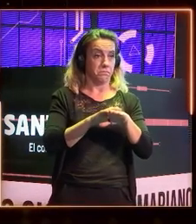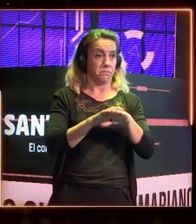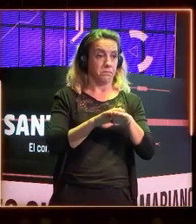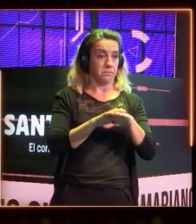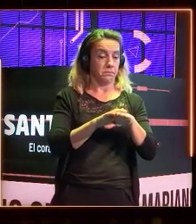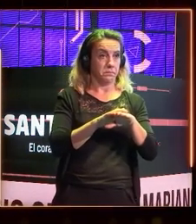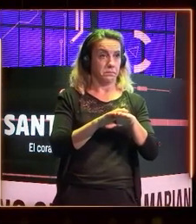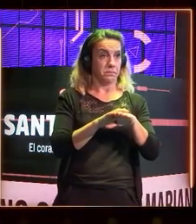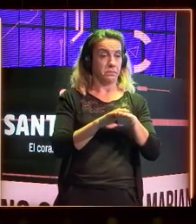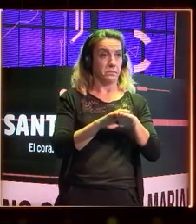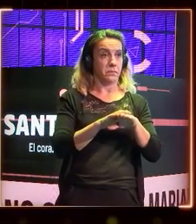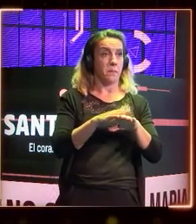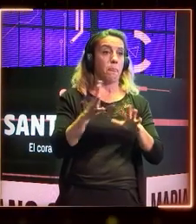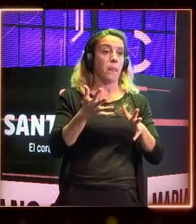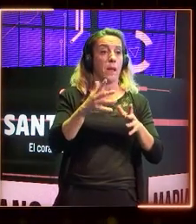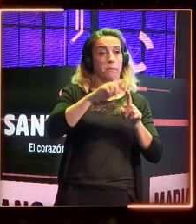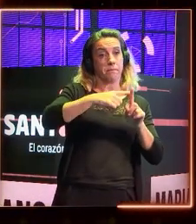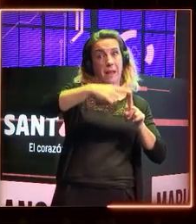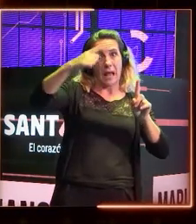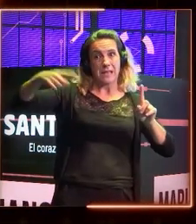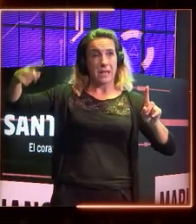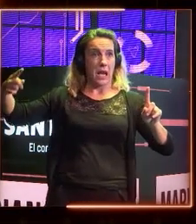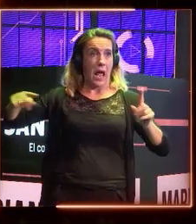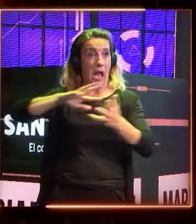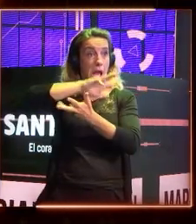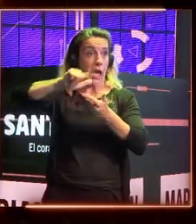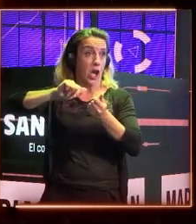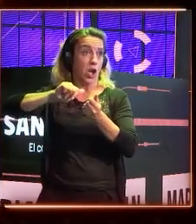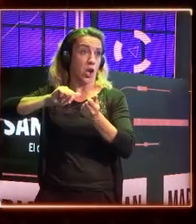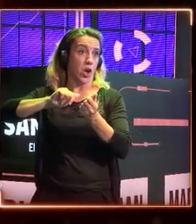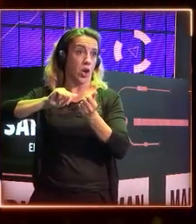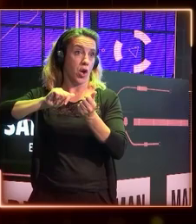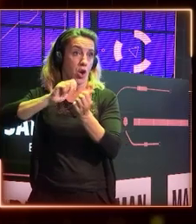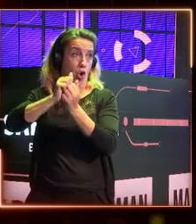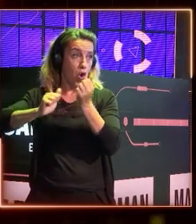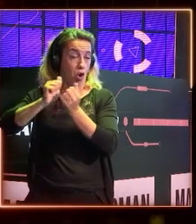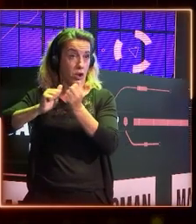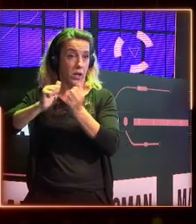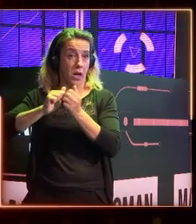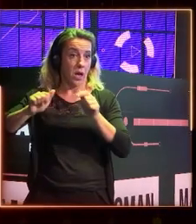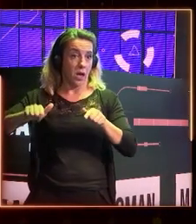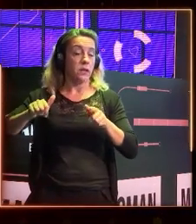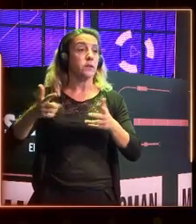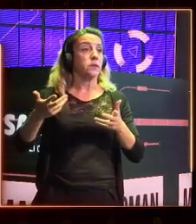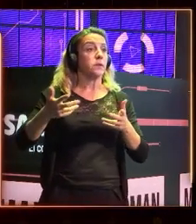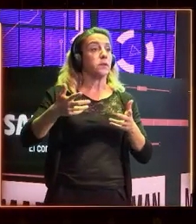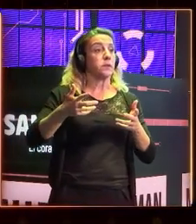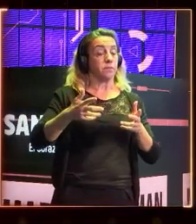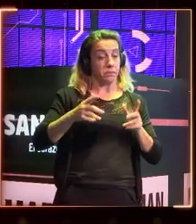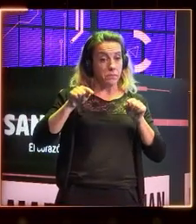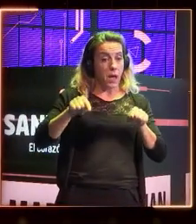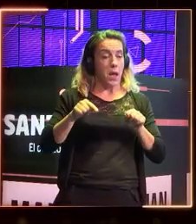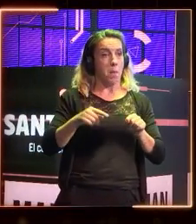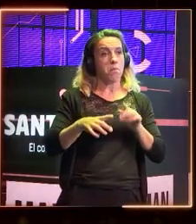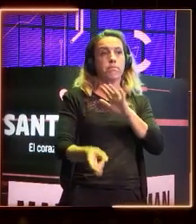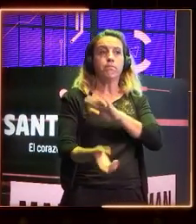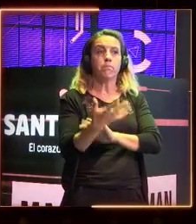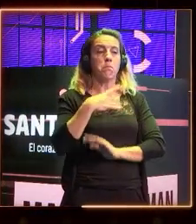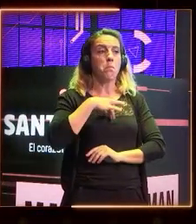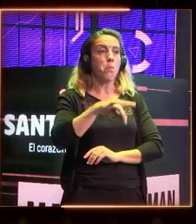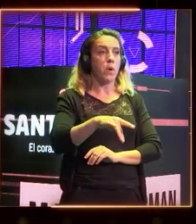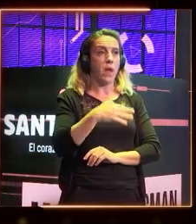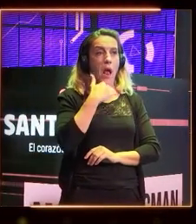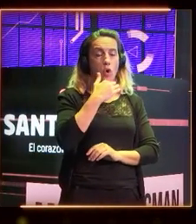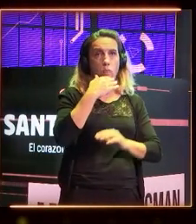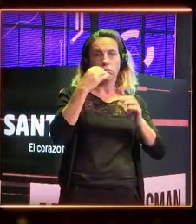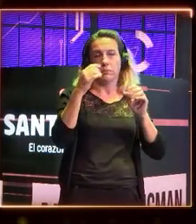razonables en la escala geológica Aunque aquí no haya ningún geólogo en esa escala geológica podía producir algo que parecía completamente